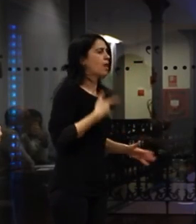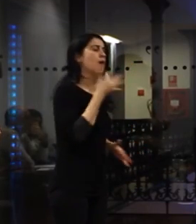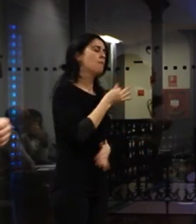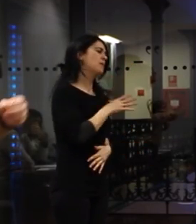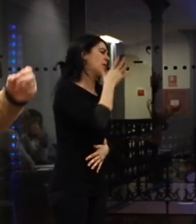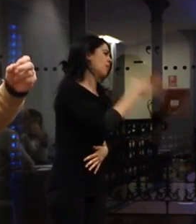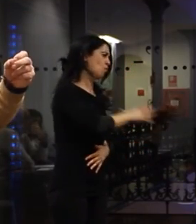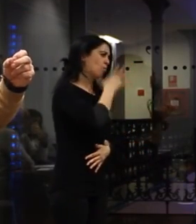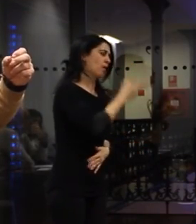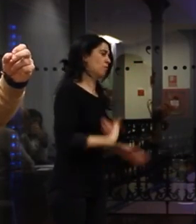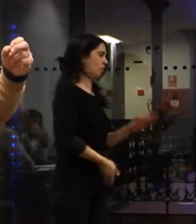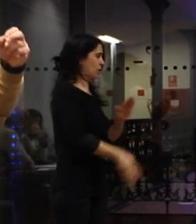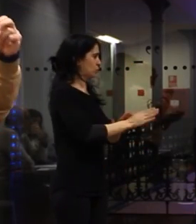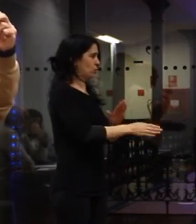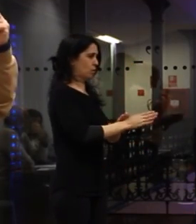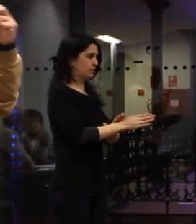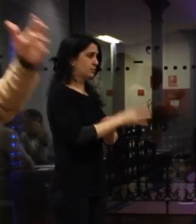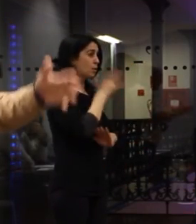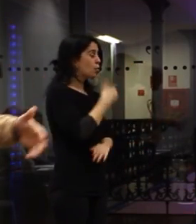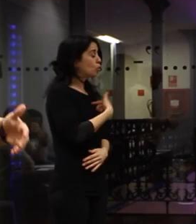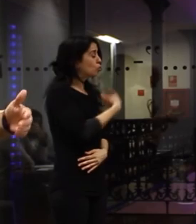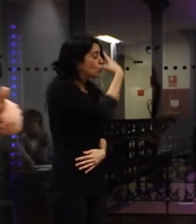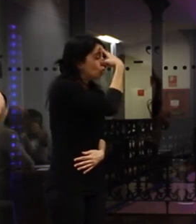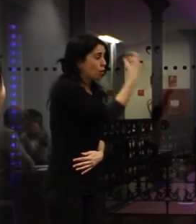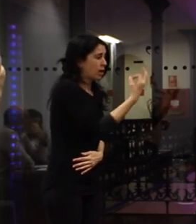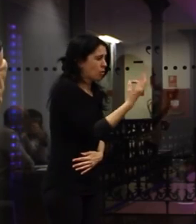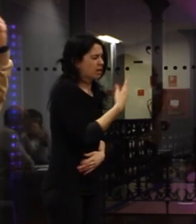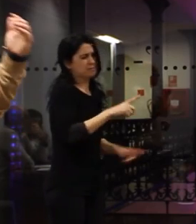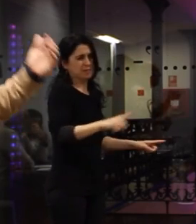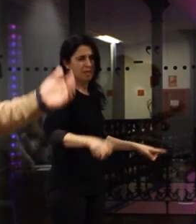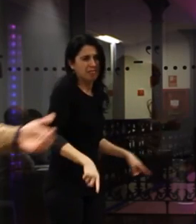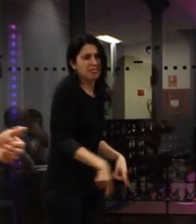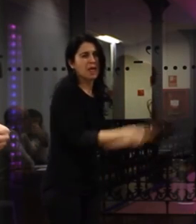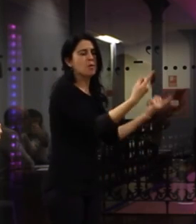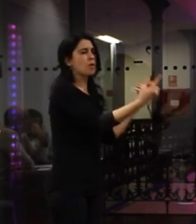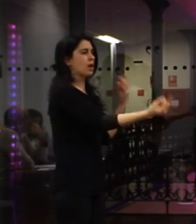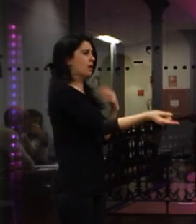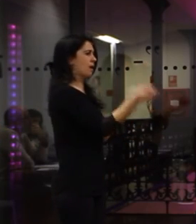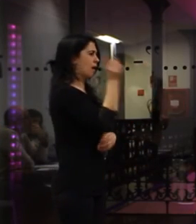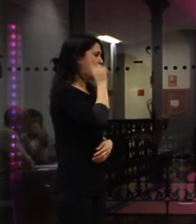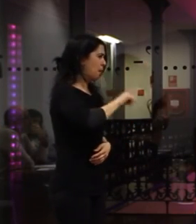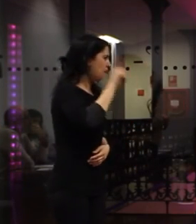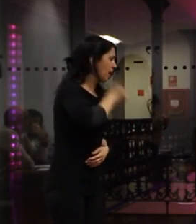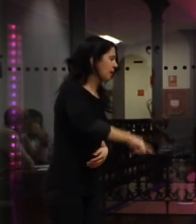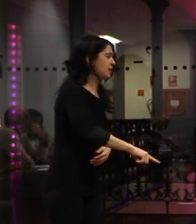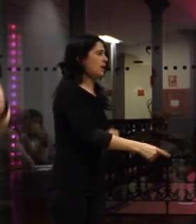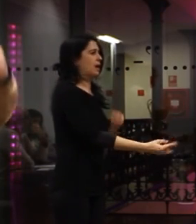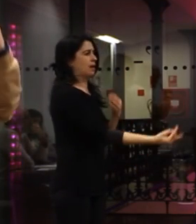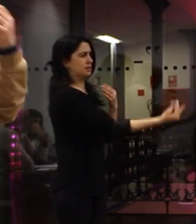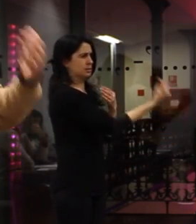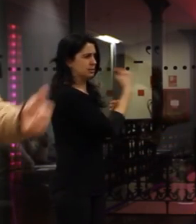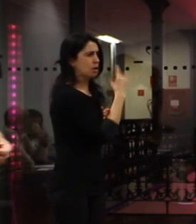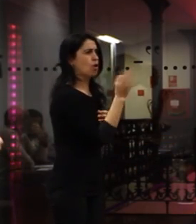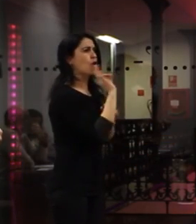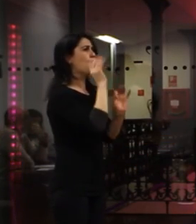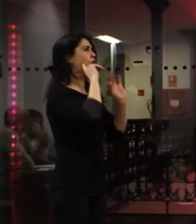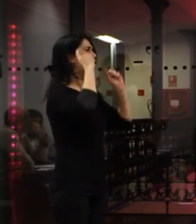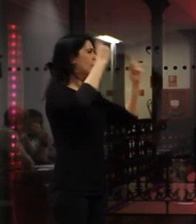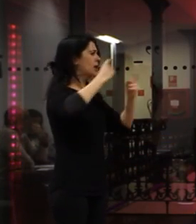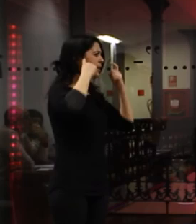todo, a pesar de sus mentiras, a pesar de sus intentos de manipulación, a